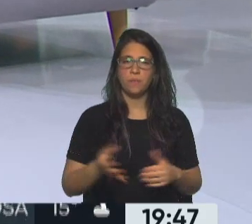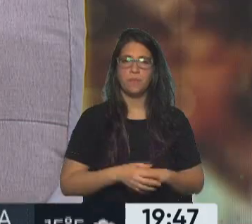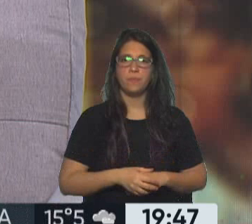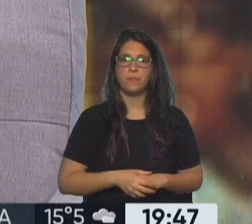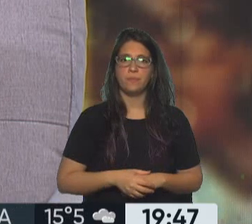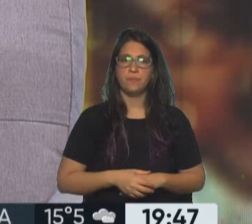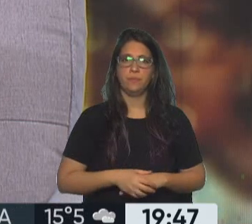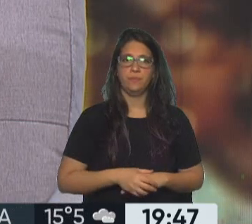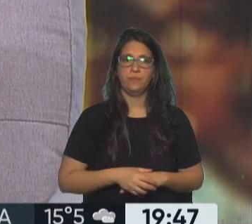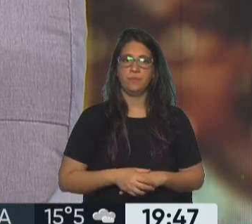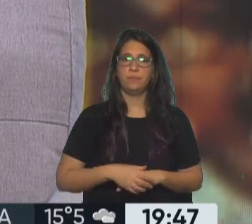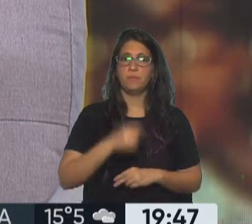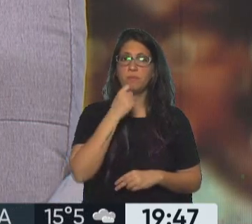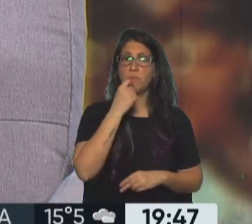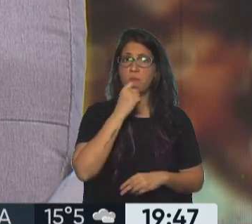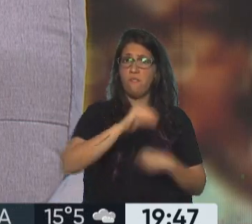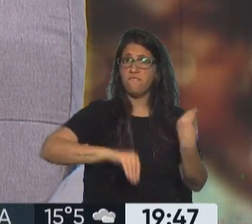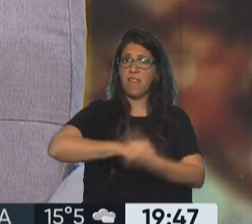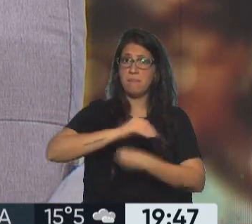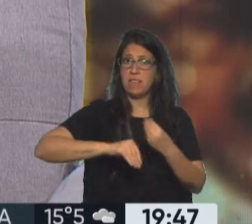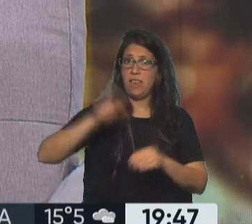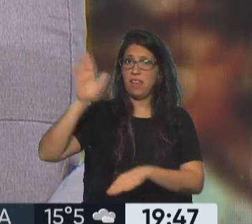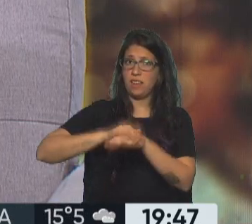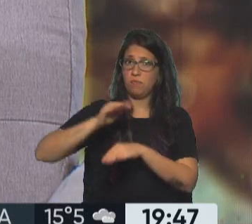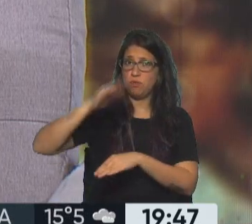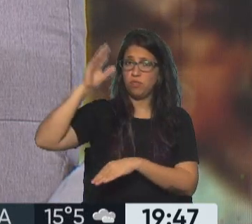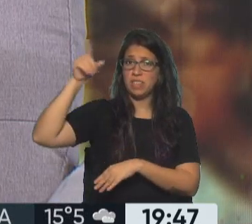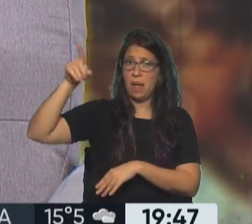hablando de familiares de genocidas, que